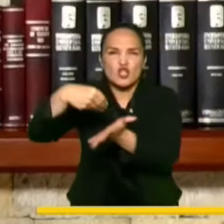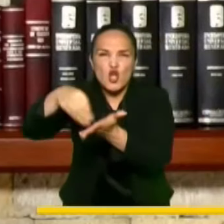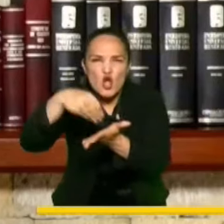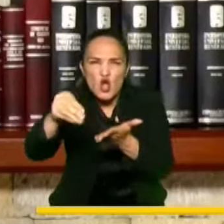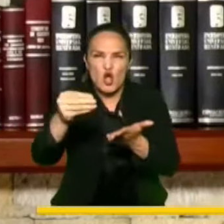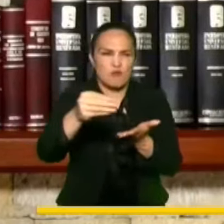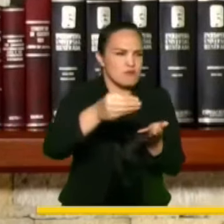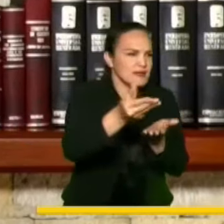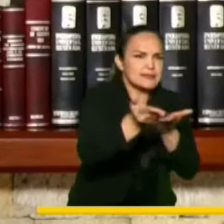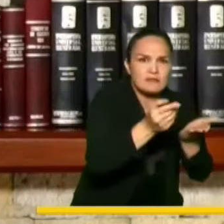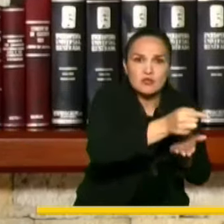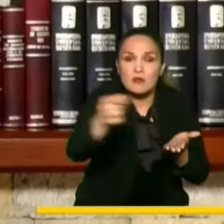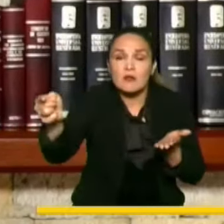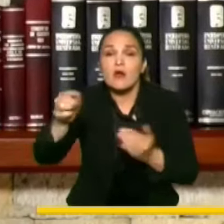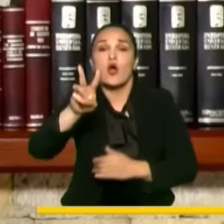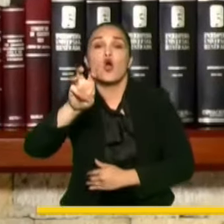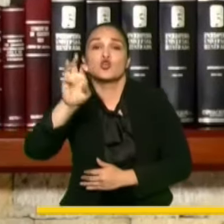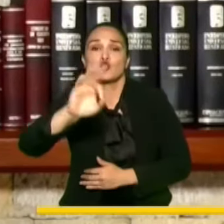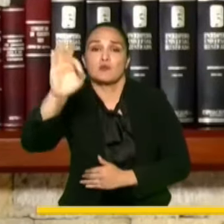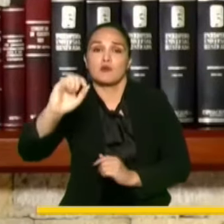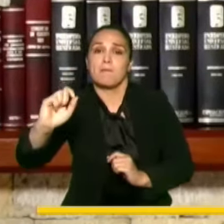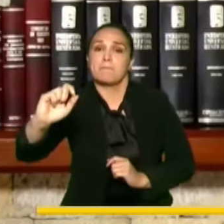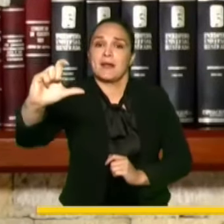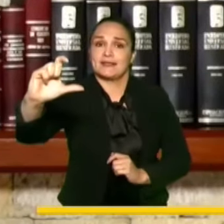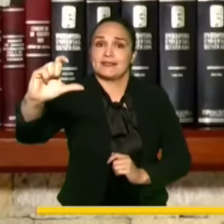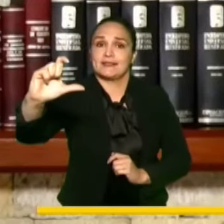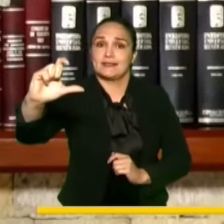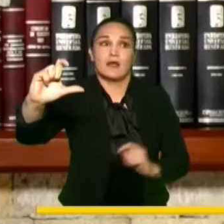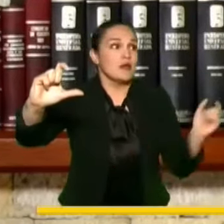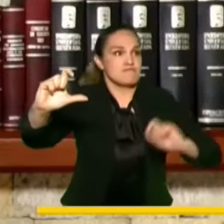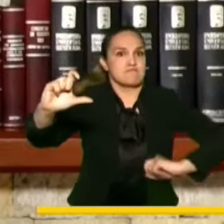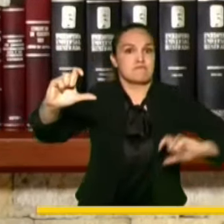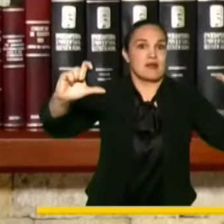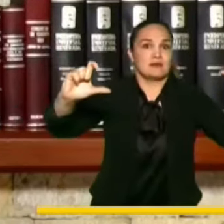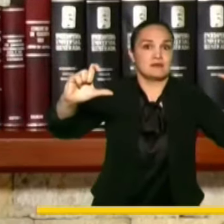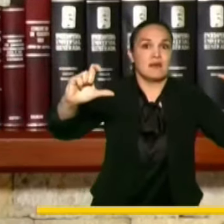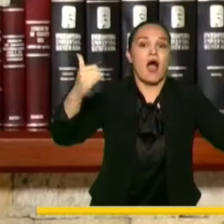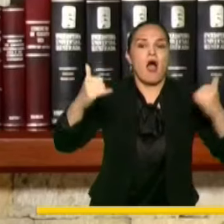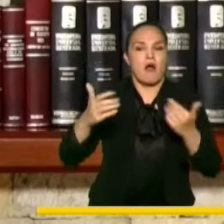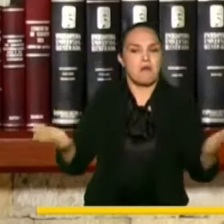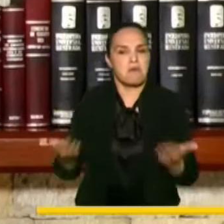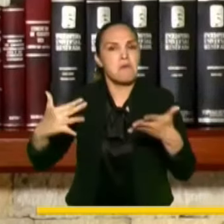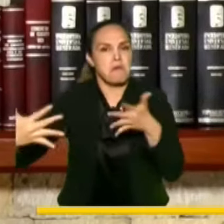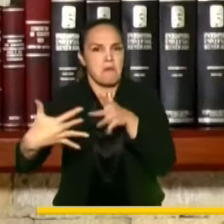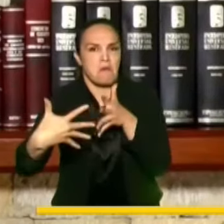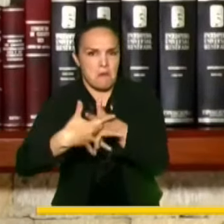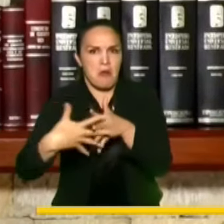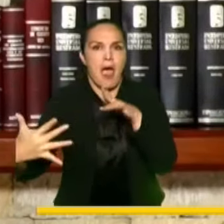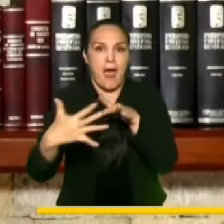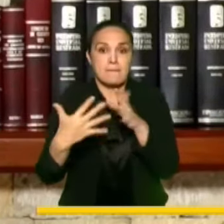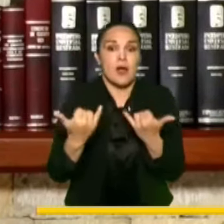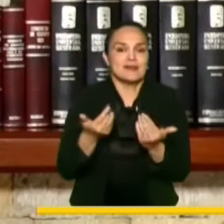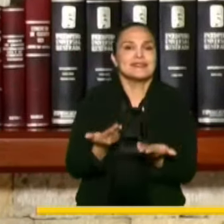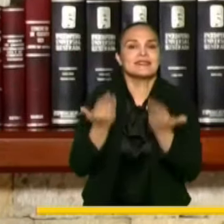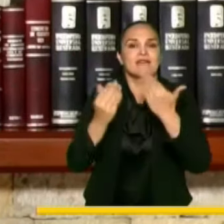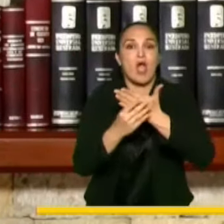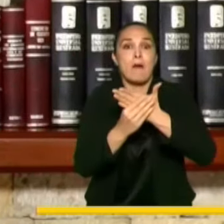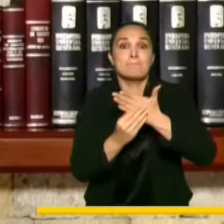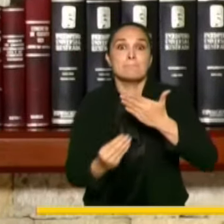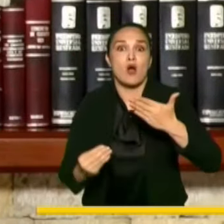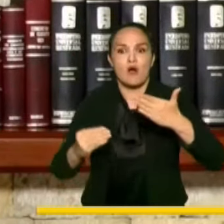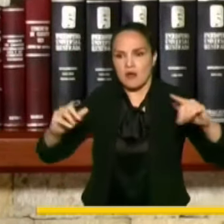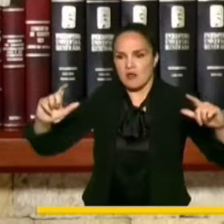Este hecho nos permitirá reducir los niveles de pobreza en el país. Redujimos el desempleo a un